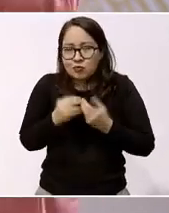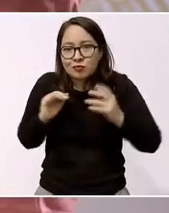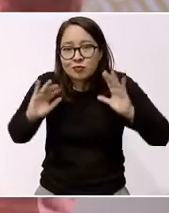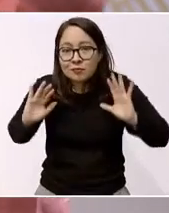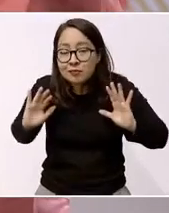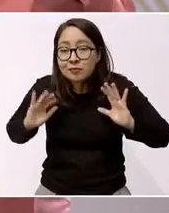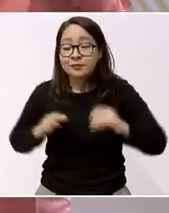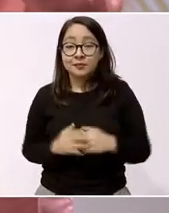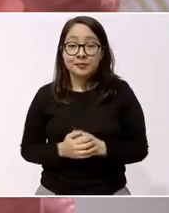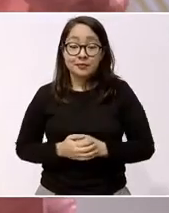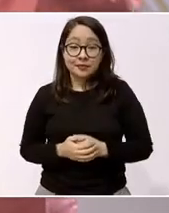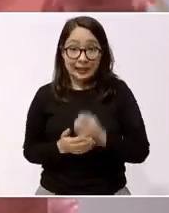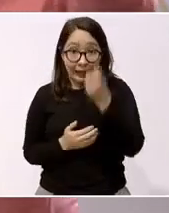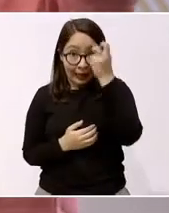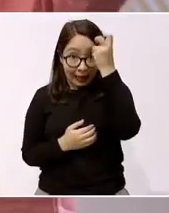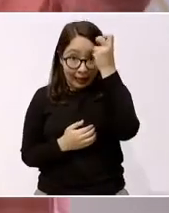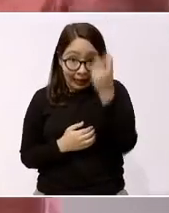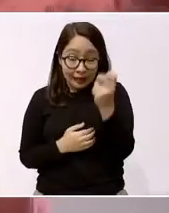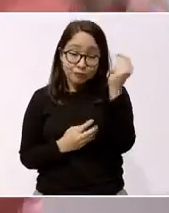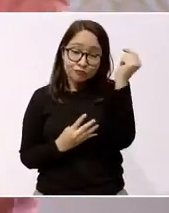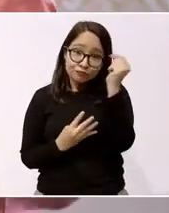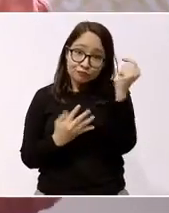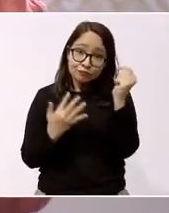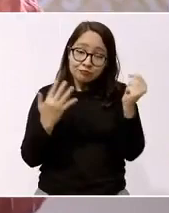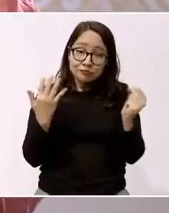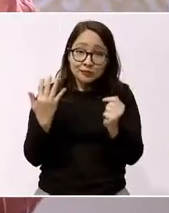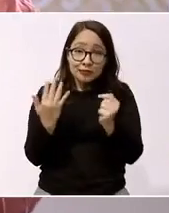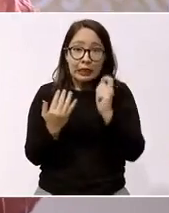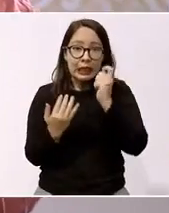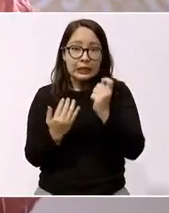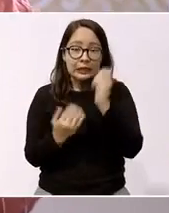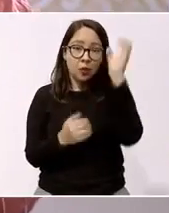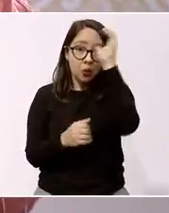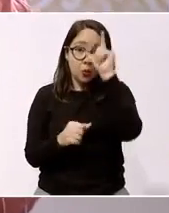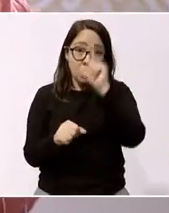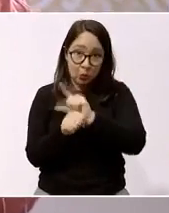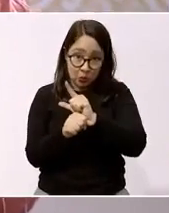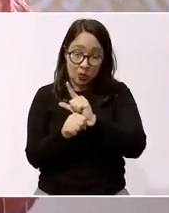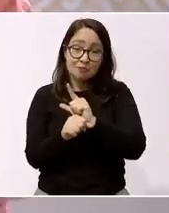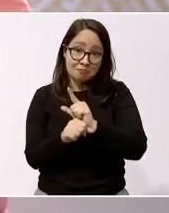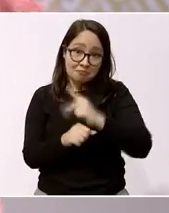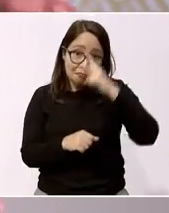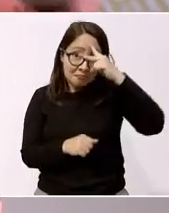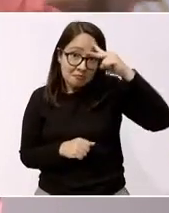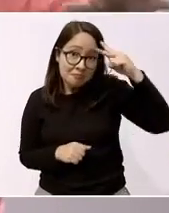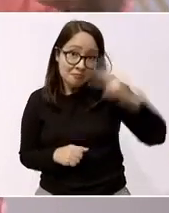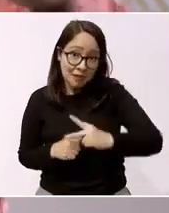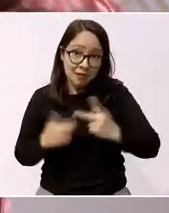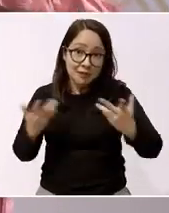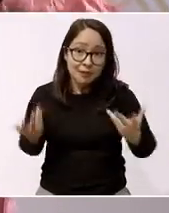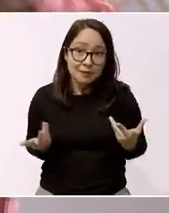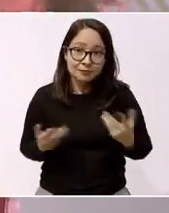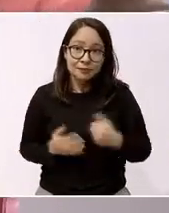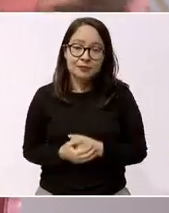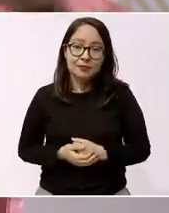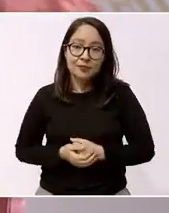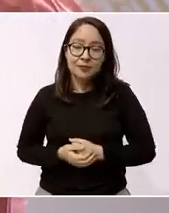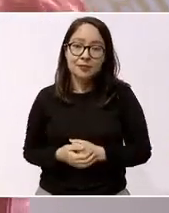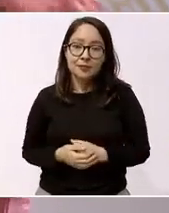Todo eso es cultura. El